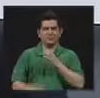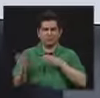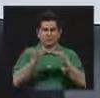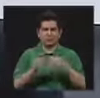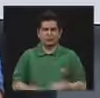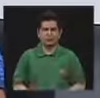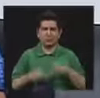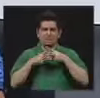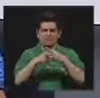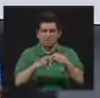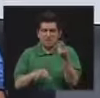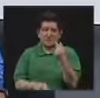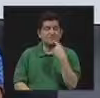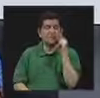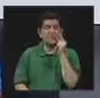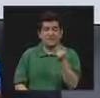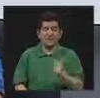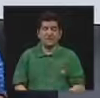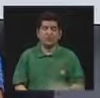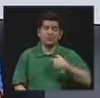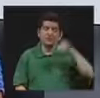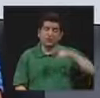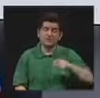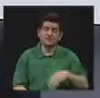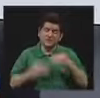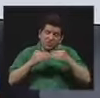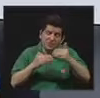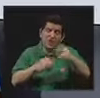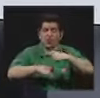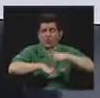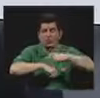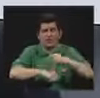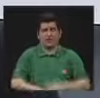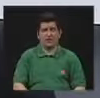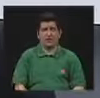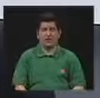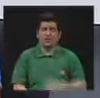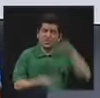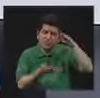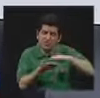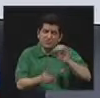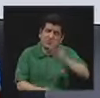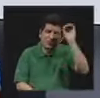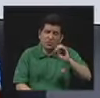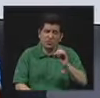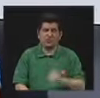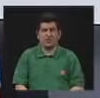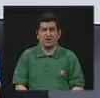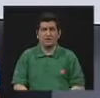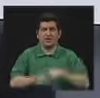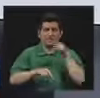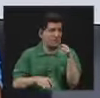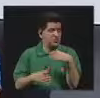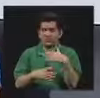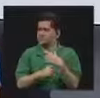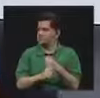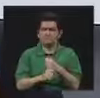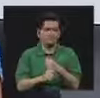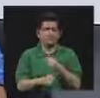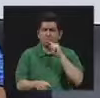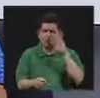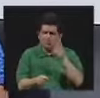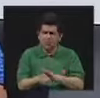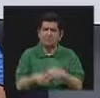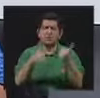comercial, fue el que me prestó el dinero, voy y le digo, vea señor, necesito que me alargues el plazo, necesito que me baje la tasa de interés, pero no lo hacen.